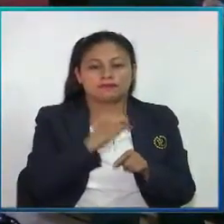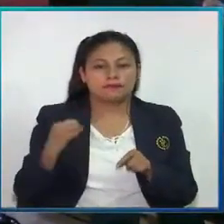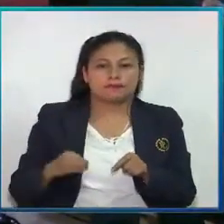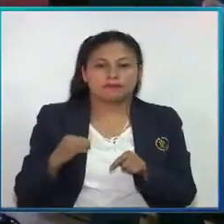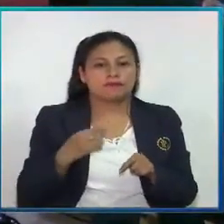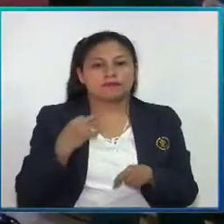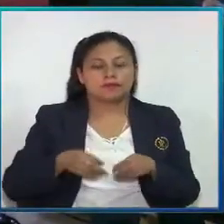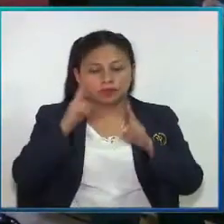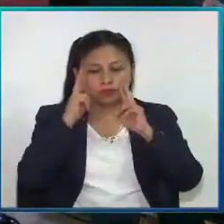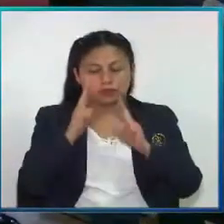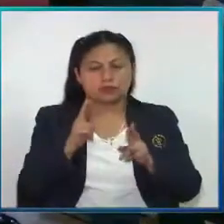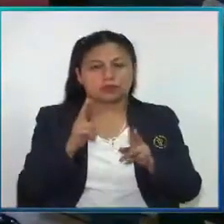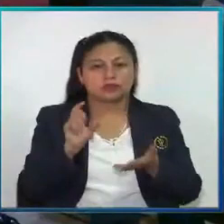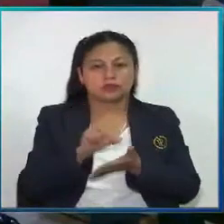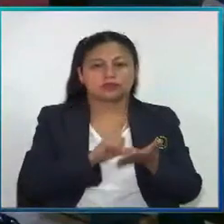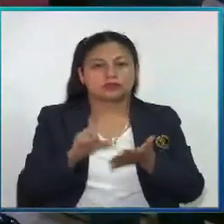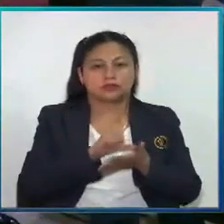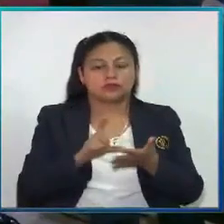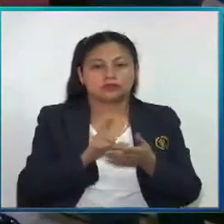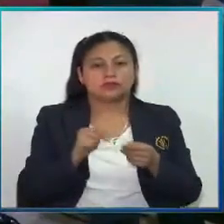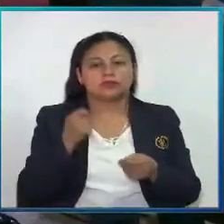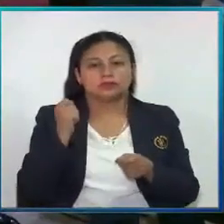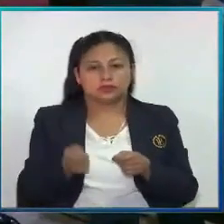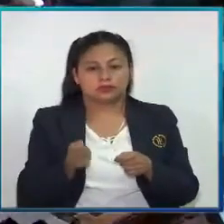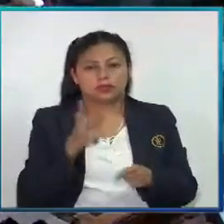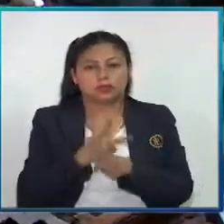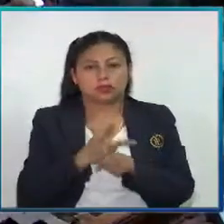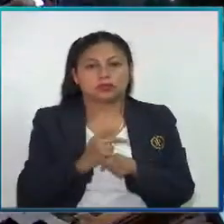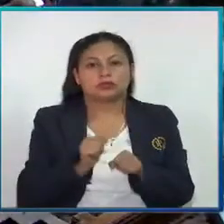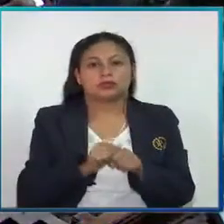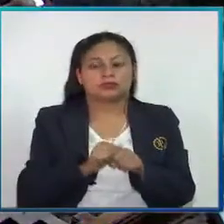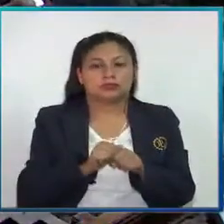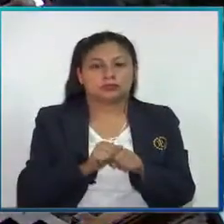del Tribunal de Honor del Colegio de Abogados y Notarios de Guatemala.